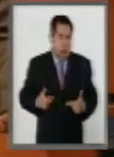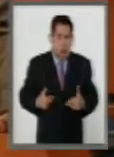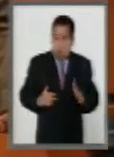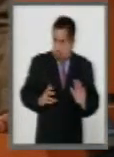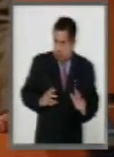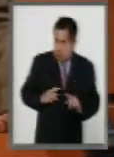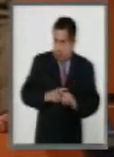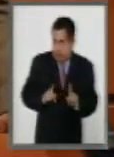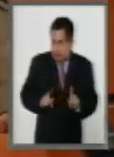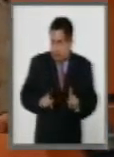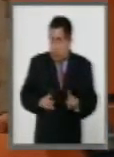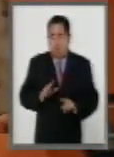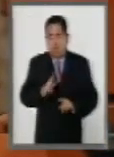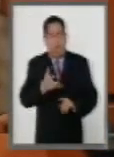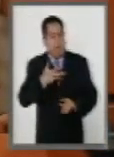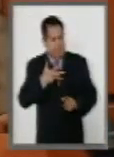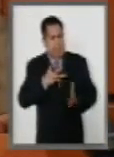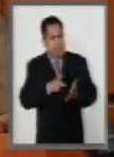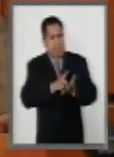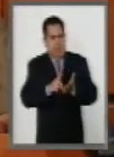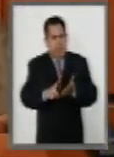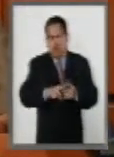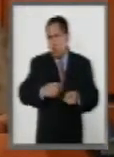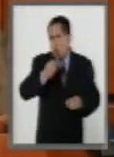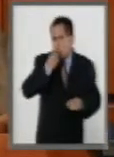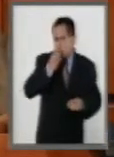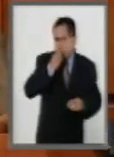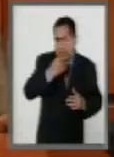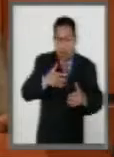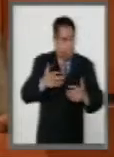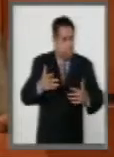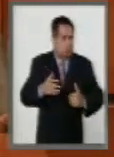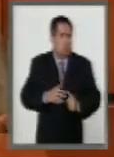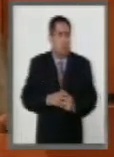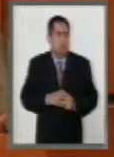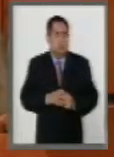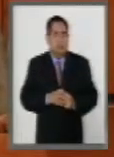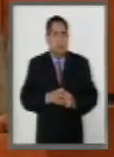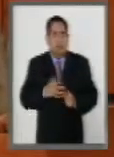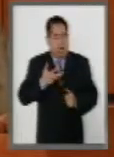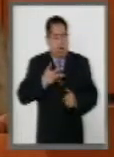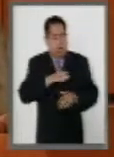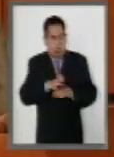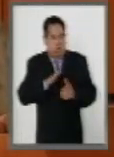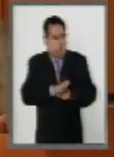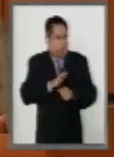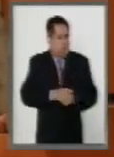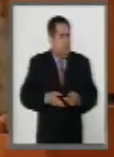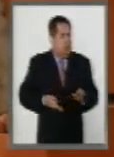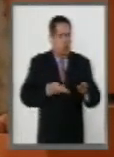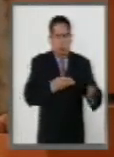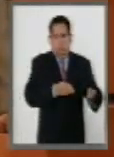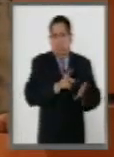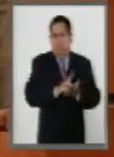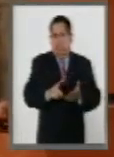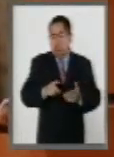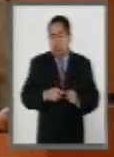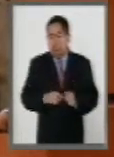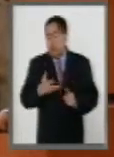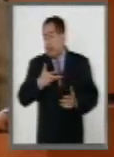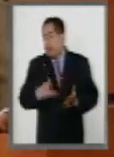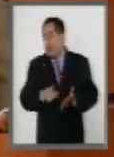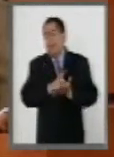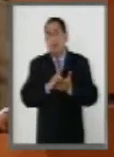decir, tienen derecho a la alimentación, y aquí se les garantiza. Tienen